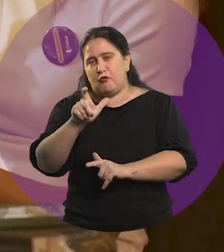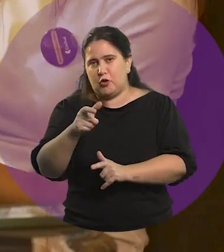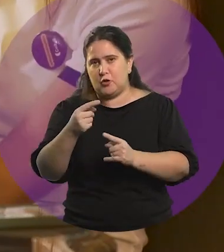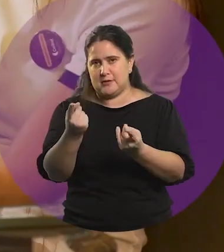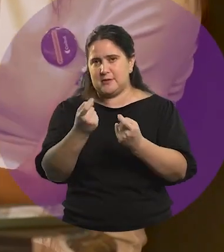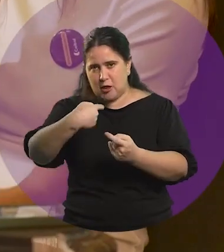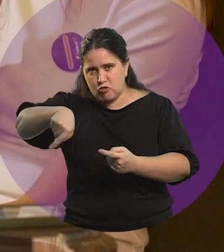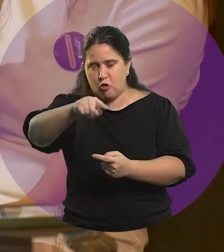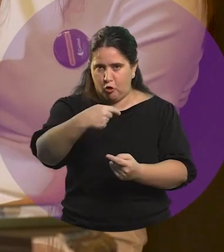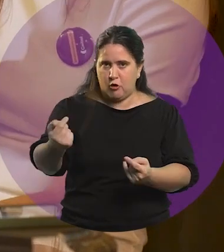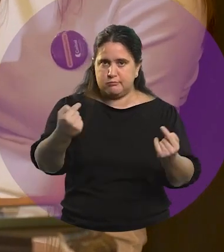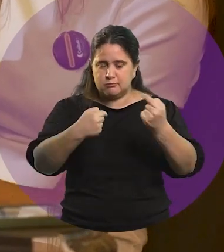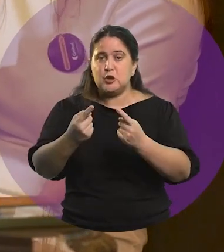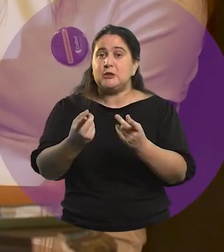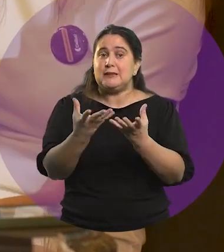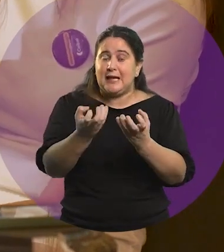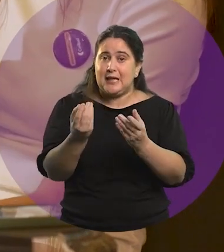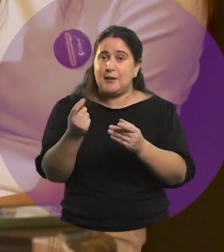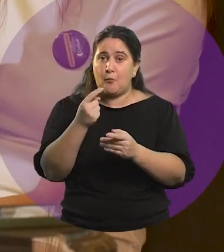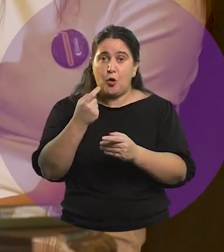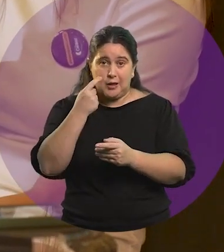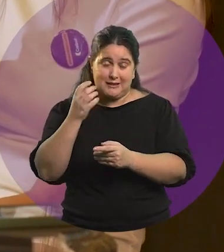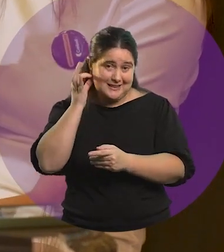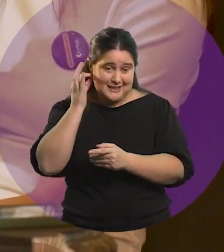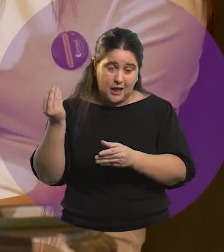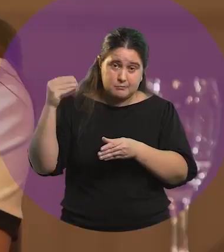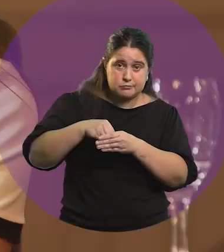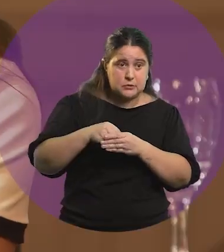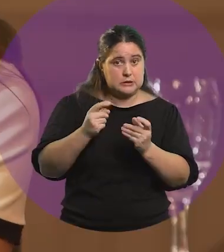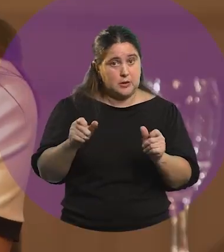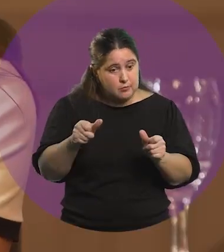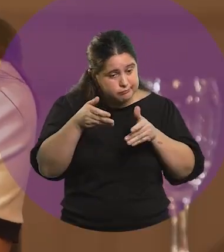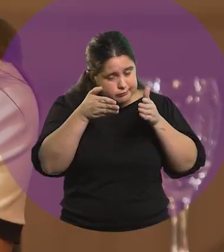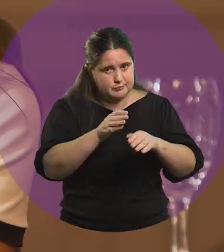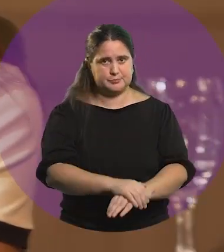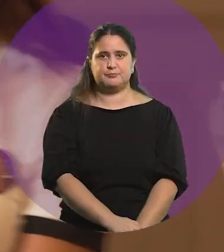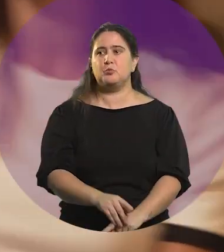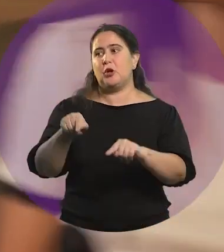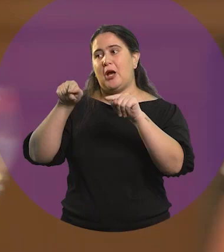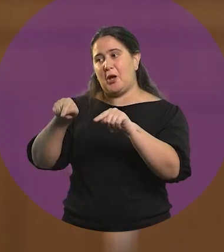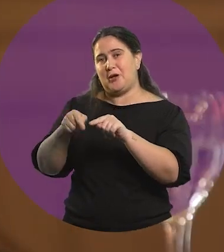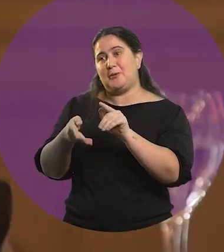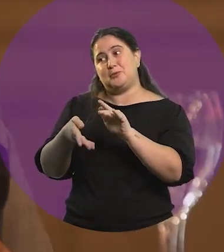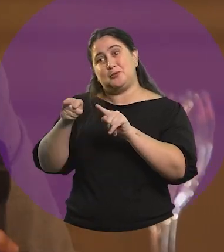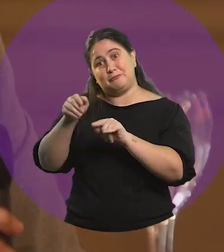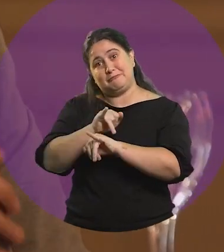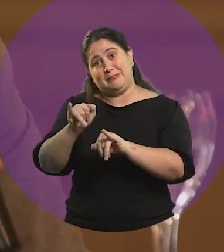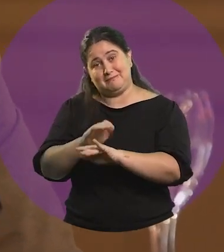necesitamos a todos, pero si queremos que las niñas se incorporen hay que hacer algo específico. Bueno, no para ponerte presión, pero te toca